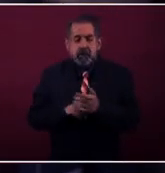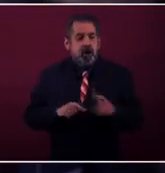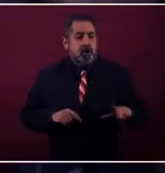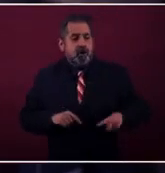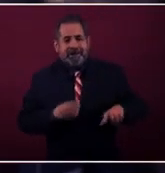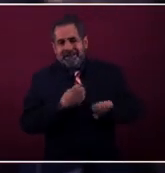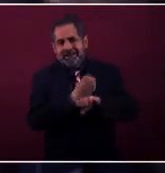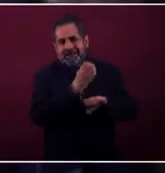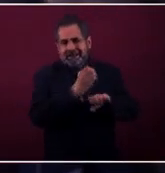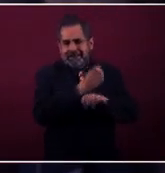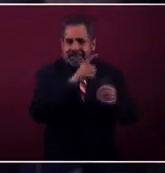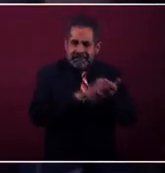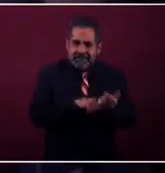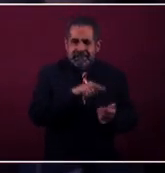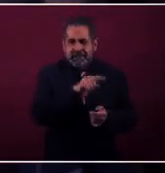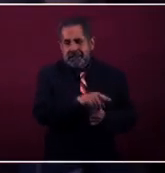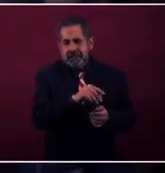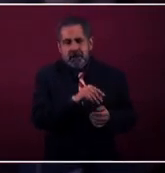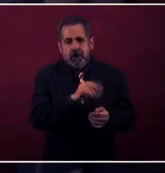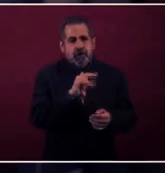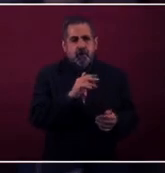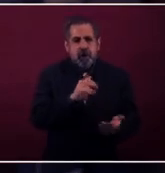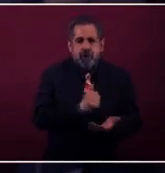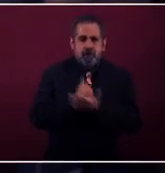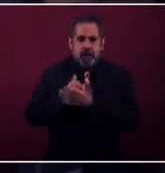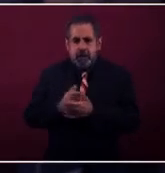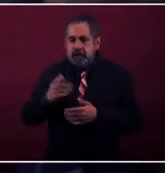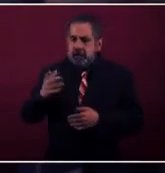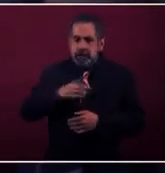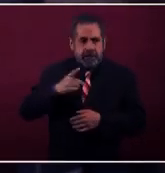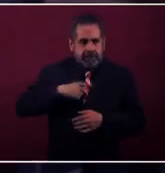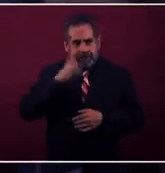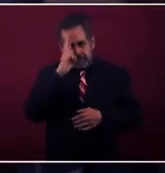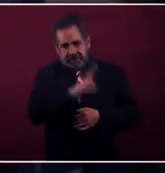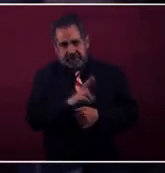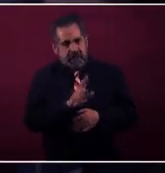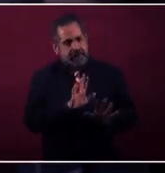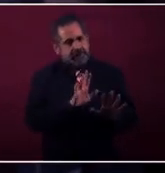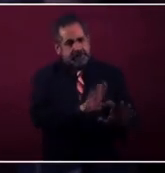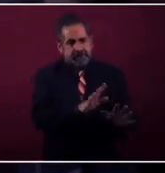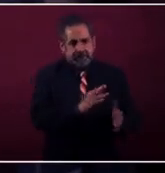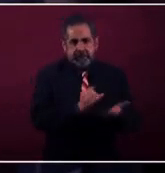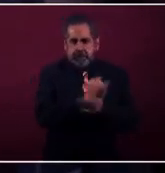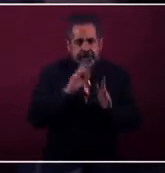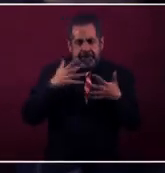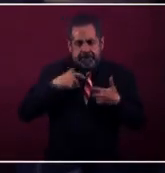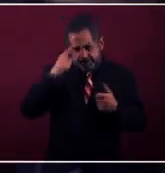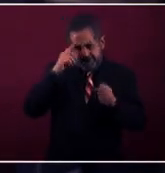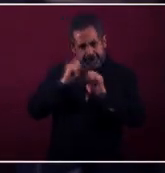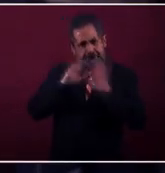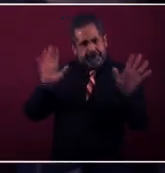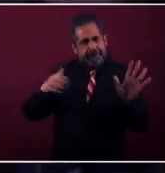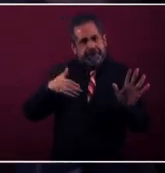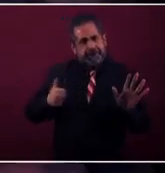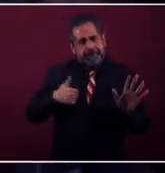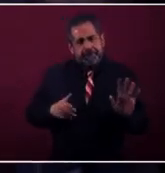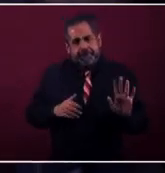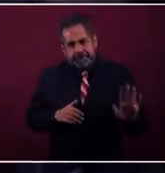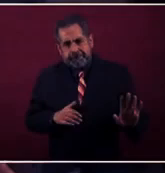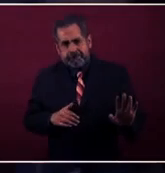gobiernos estatales no cooperan y usted tiene que respetar su autonomía. Eso lo entiendo